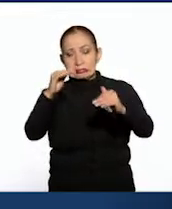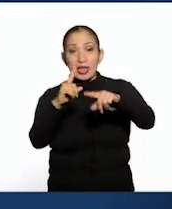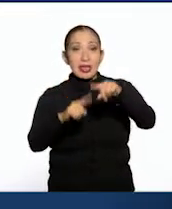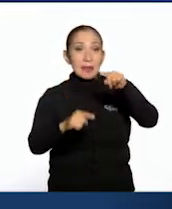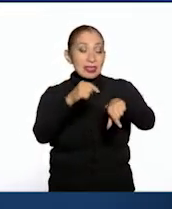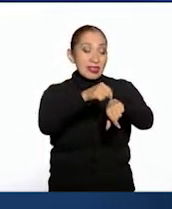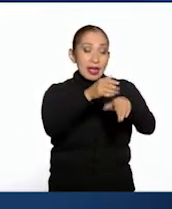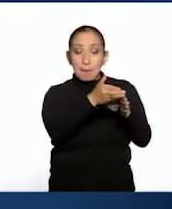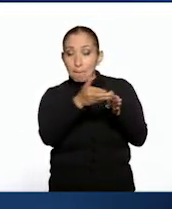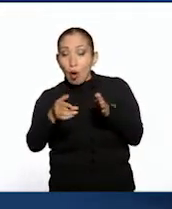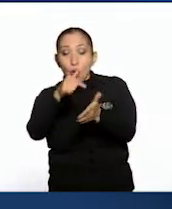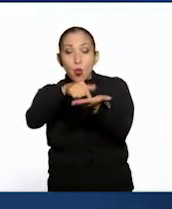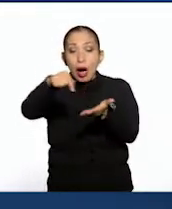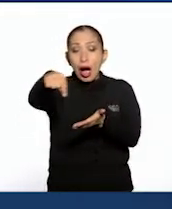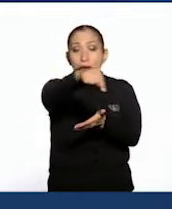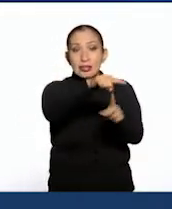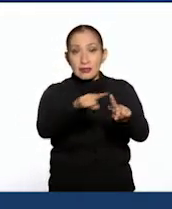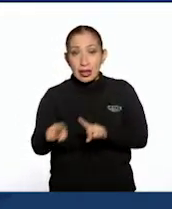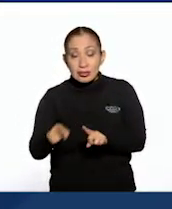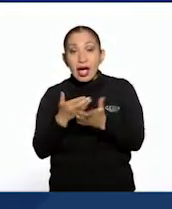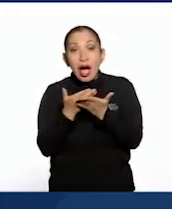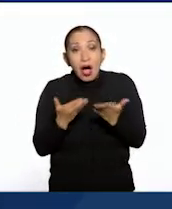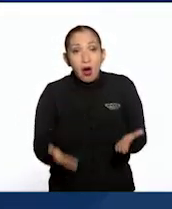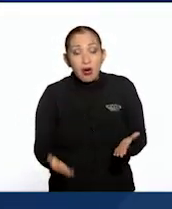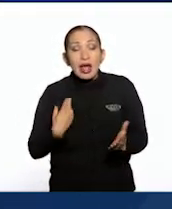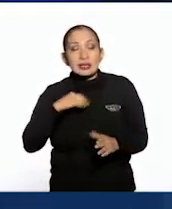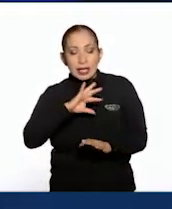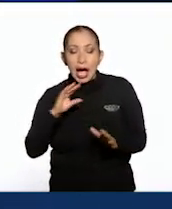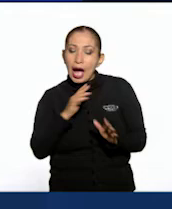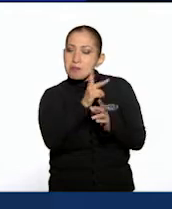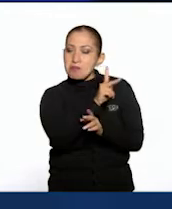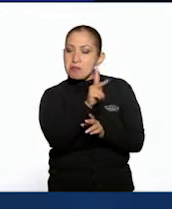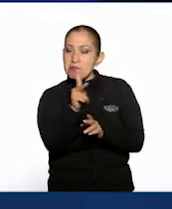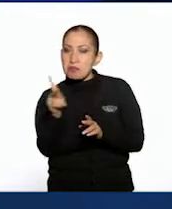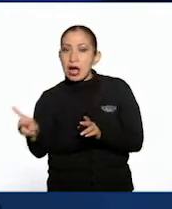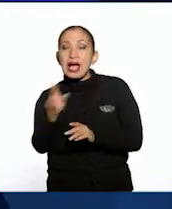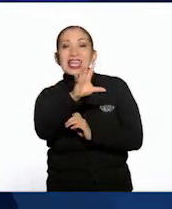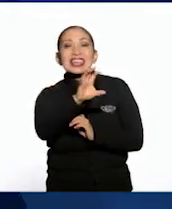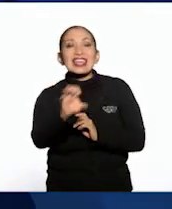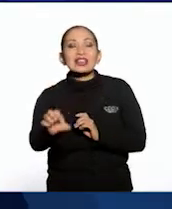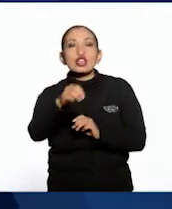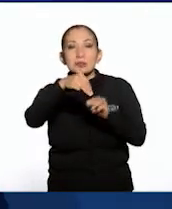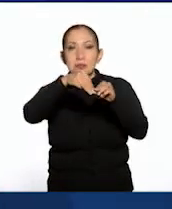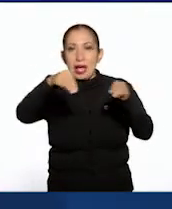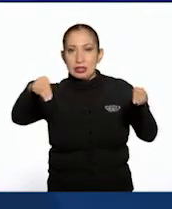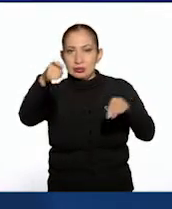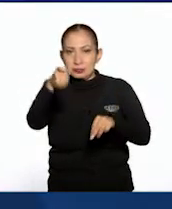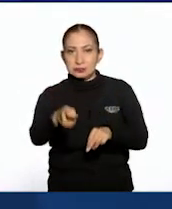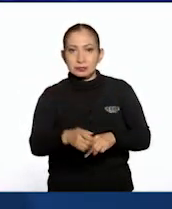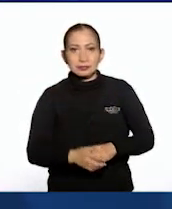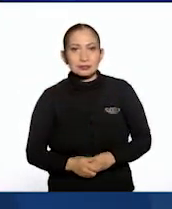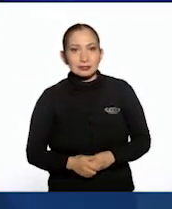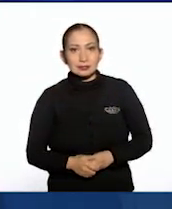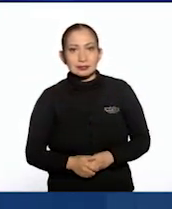la época y el lugar. En la actualidad se ha estandarizado en 500 metros.